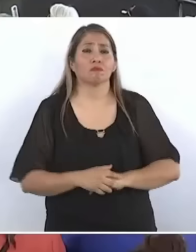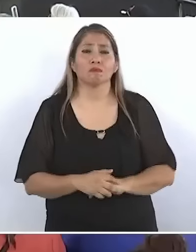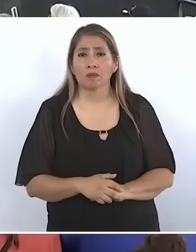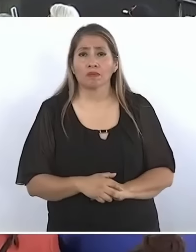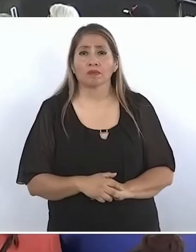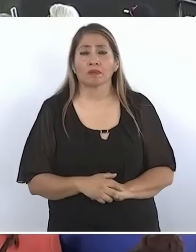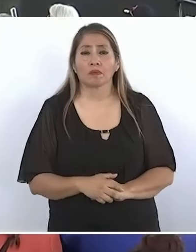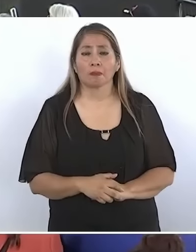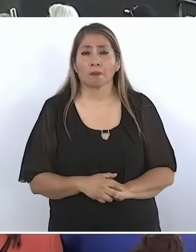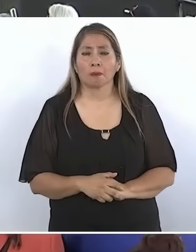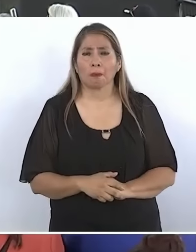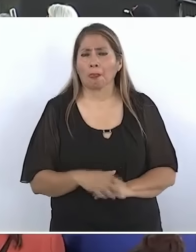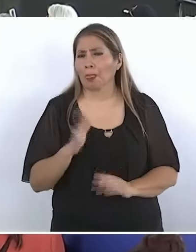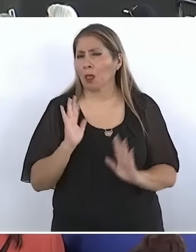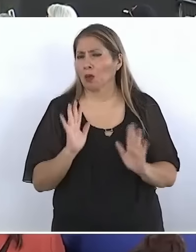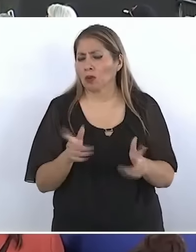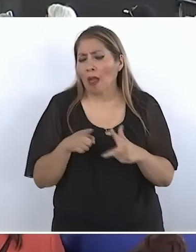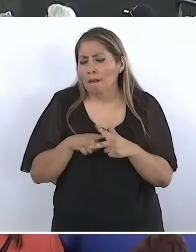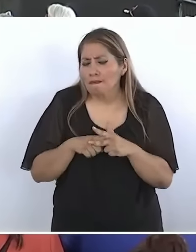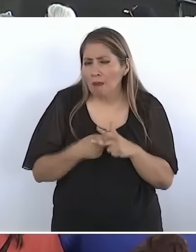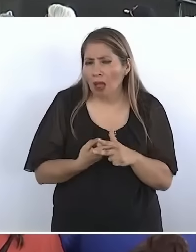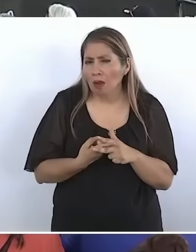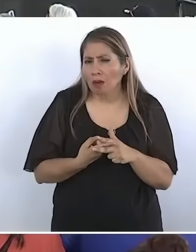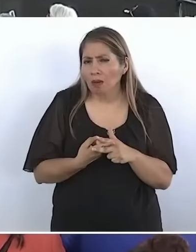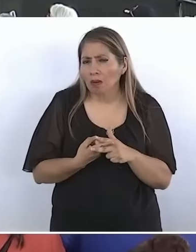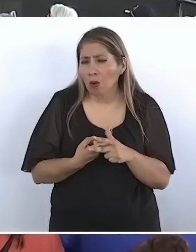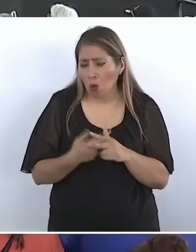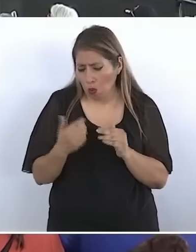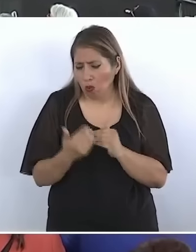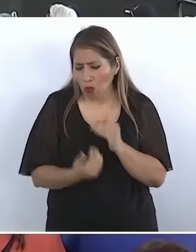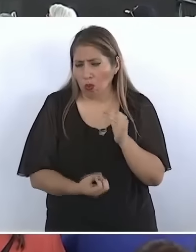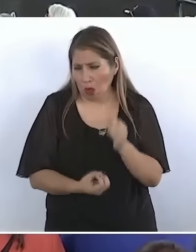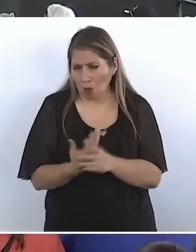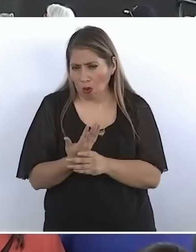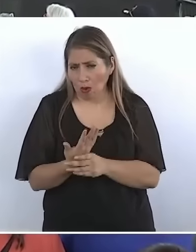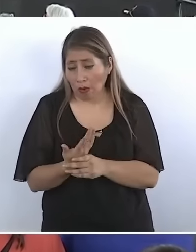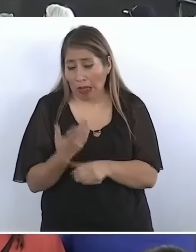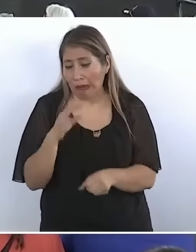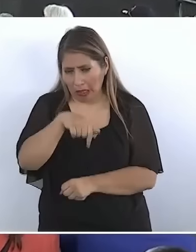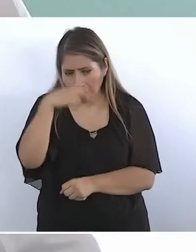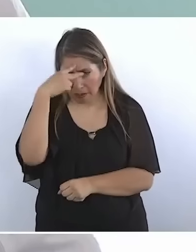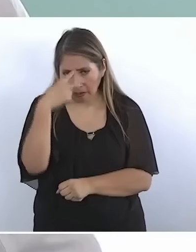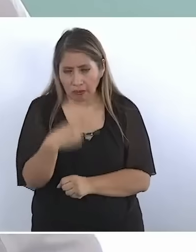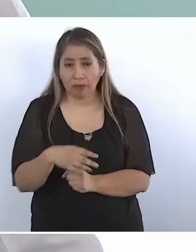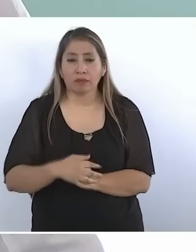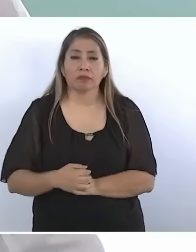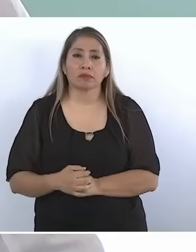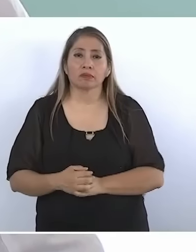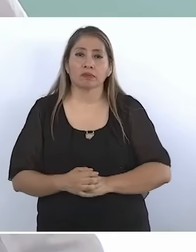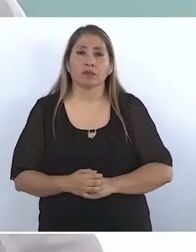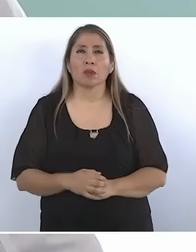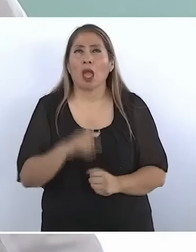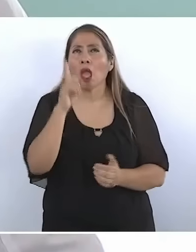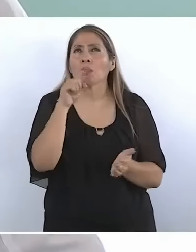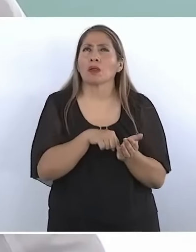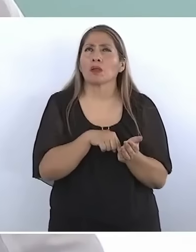yo empecé a luchar en una nueva etapa por la democracia en